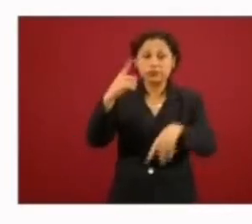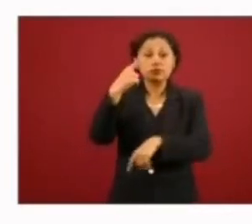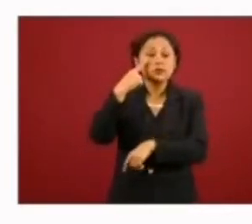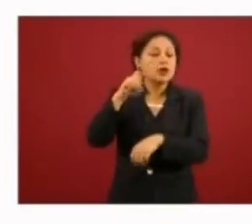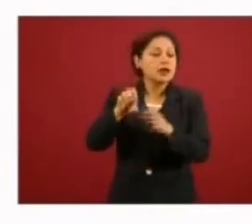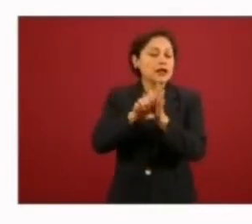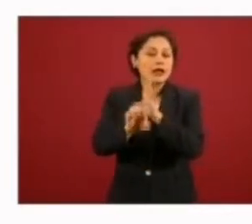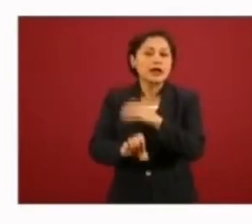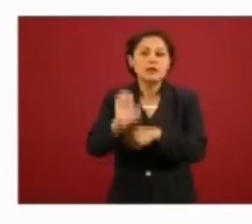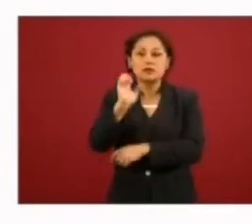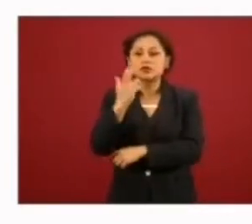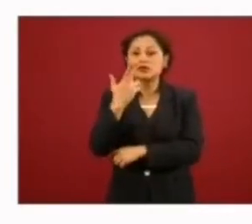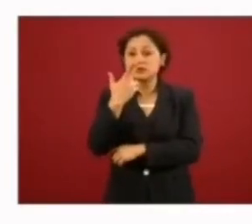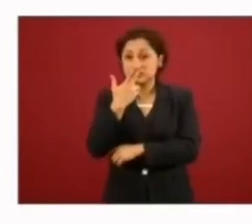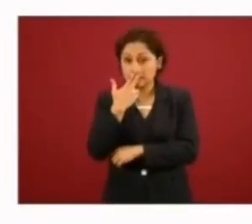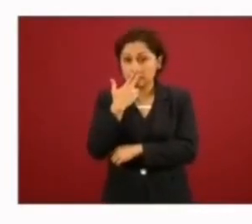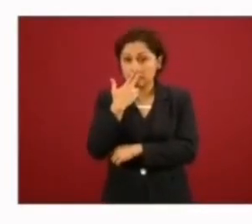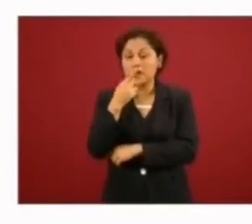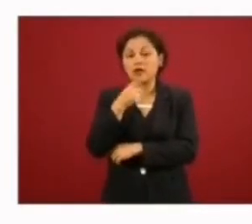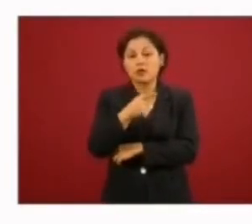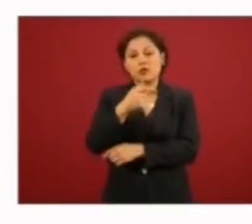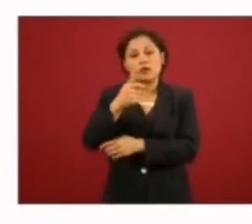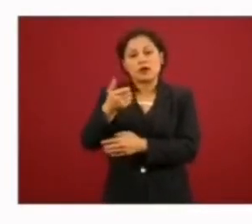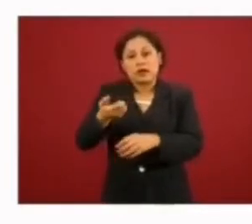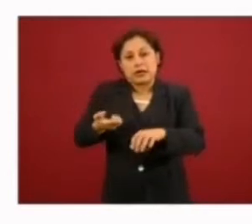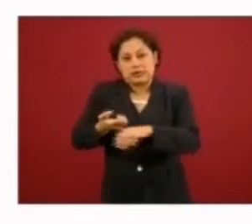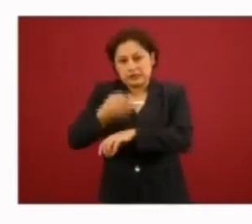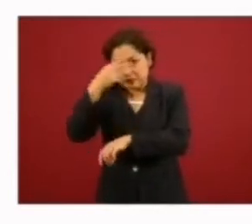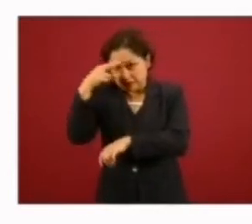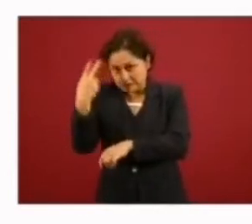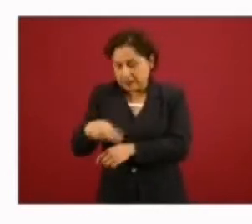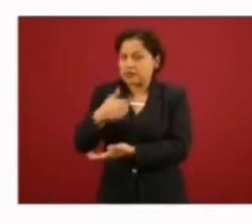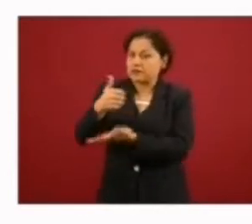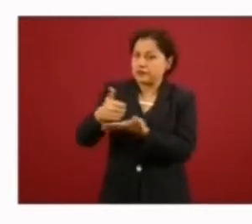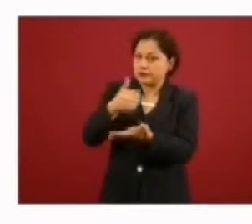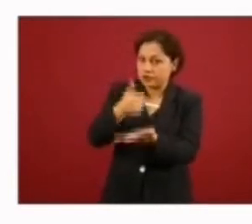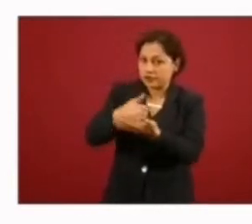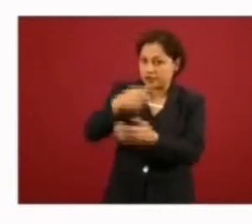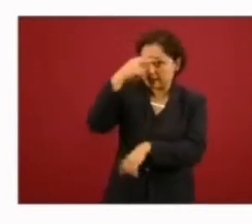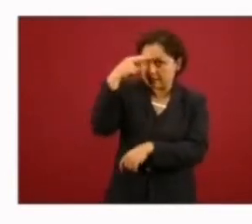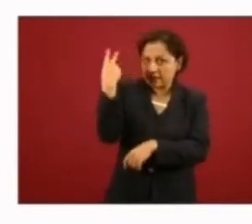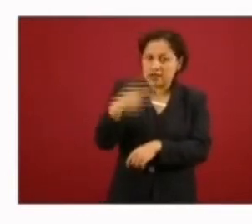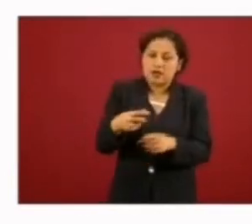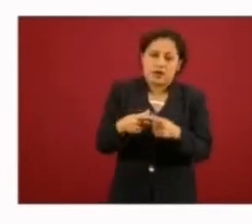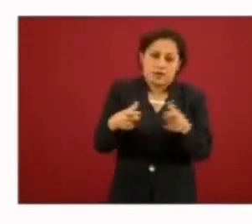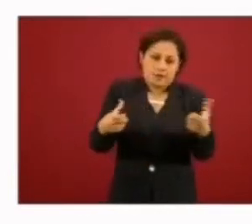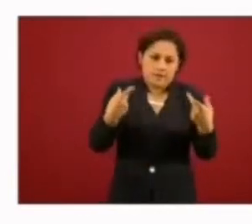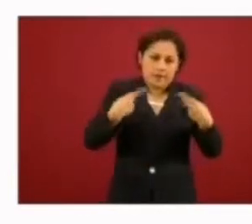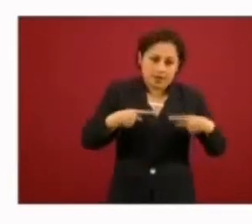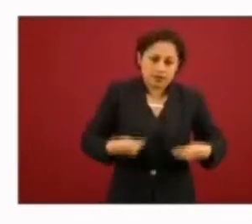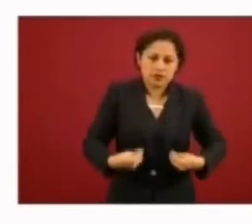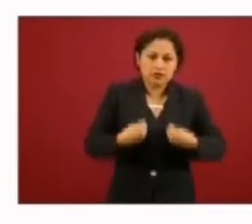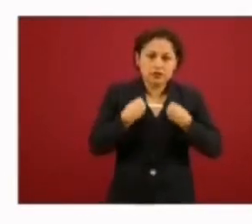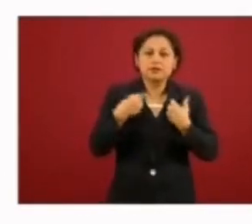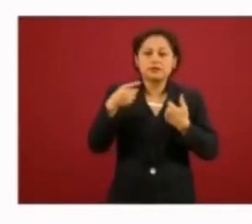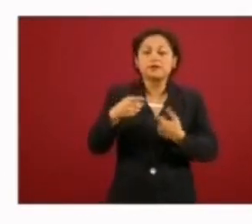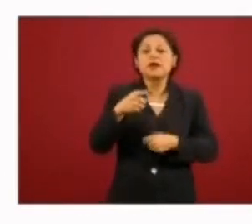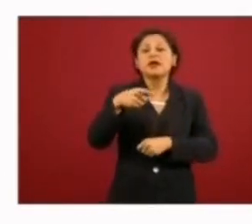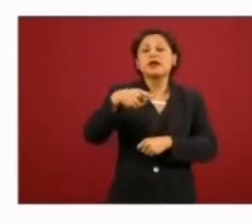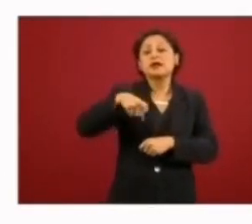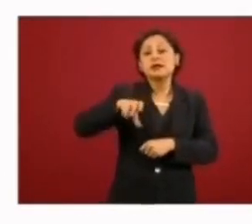Chihuahua, desde luego la zona metropolitana del Valle de México y específicamente la Ciudad de México, así como Quintana Roo y Baja California Sur,